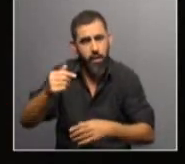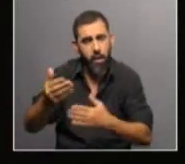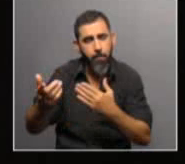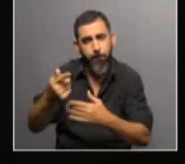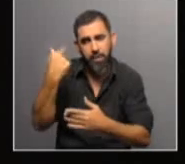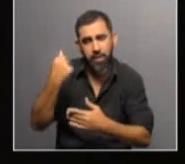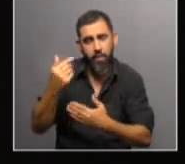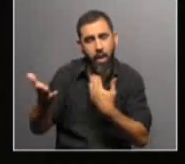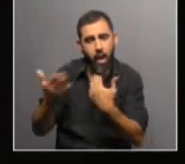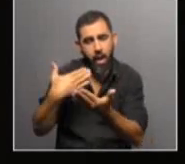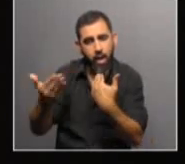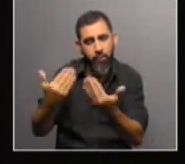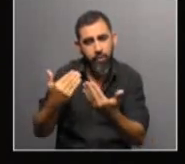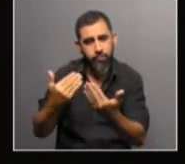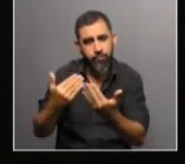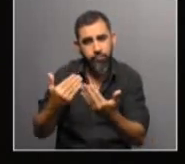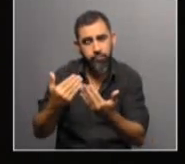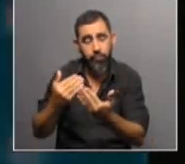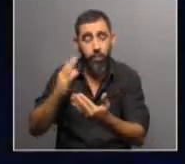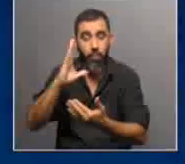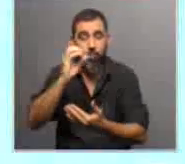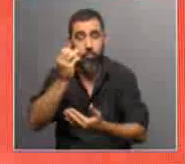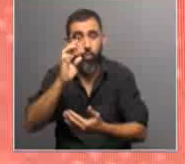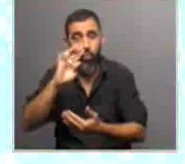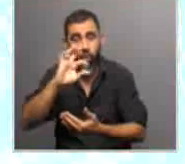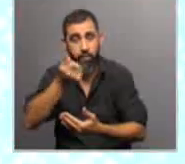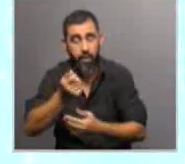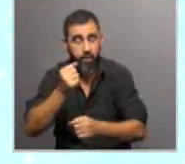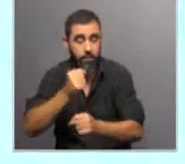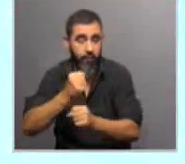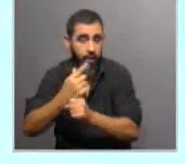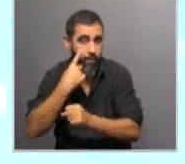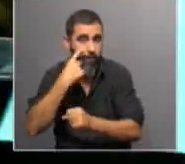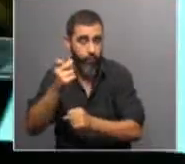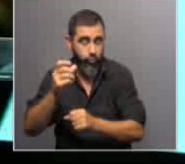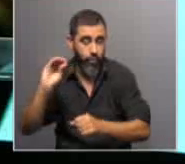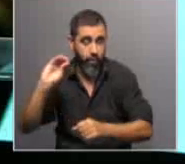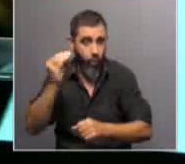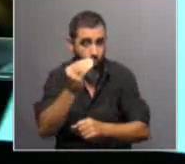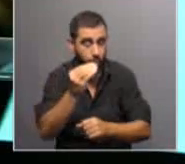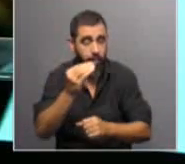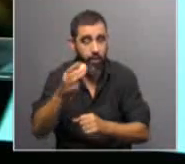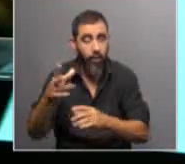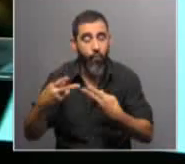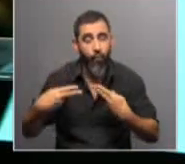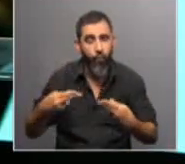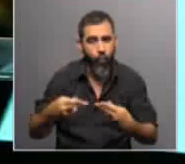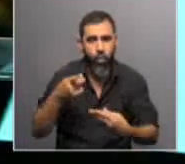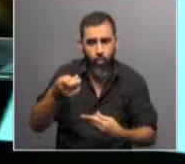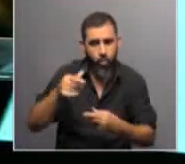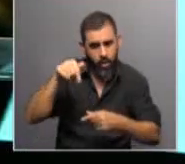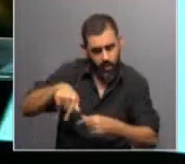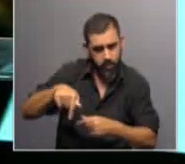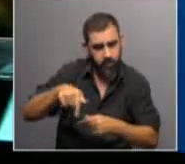entrevistando al Canguro Porta, que está trabajando en prevención, en jóvenes que entran al fútbol. Vos pasaste